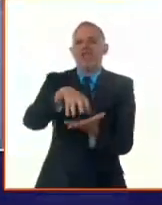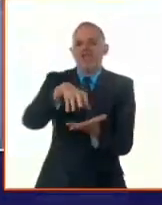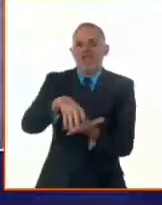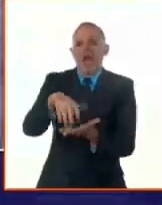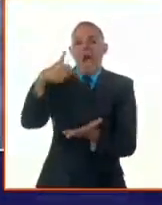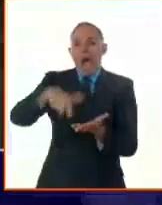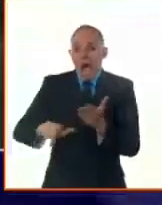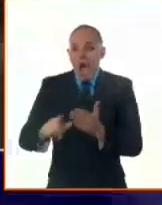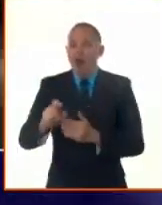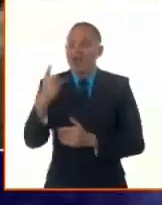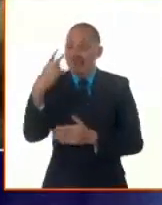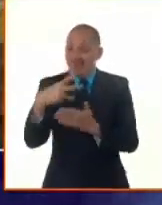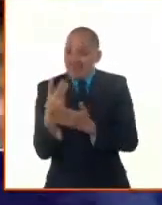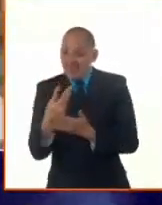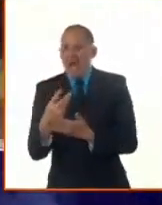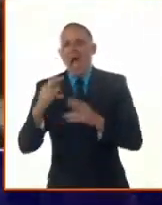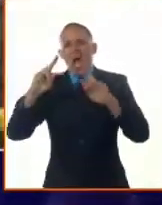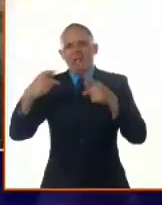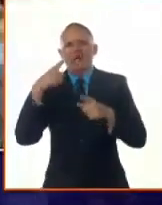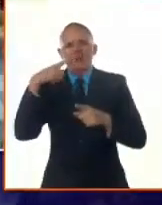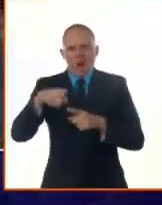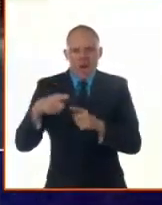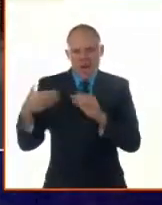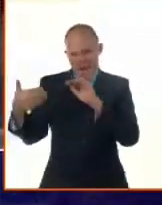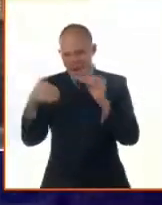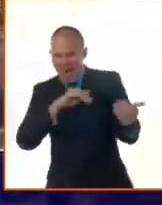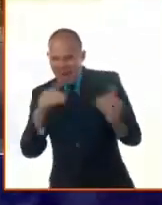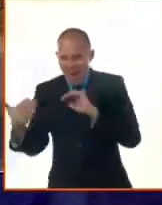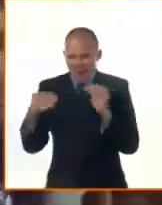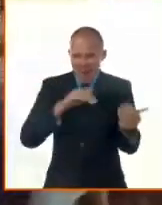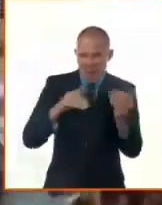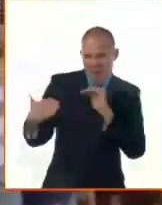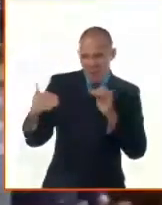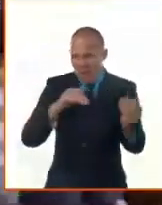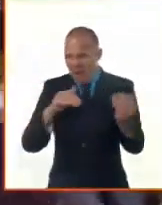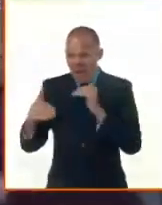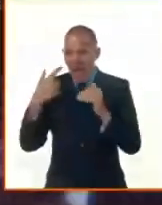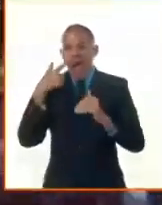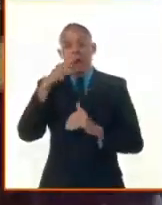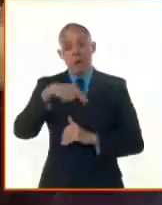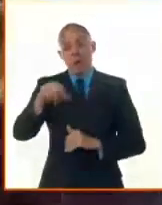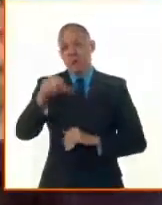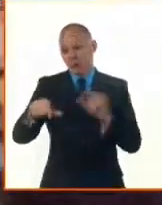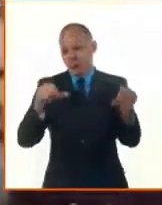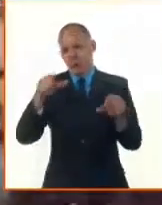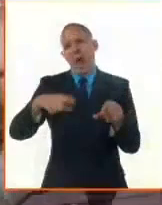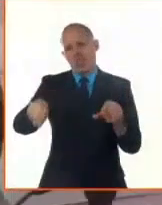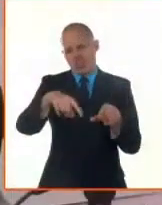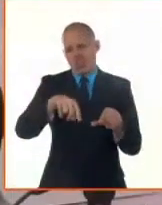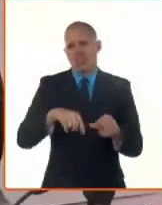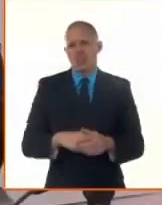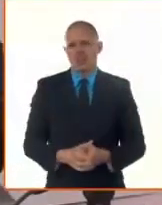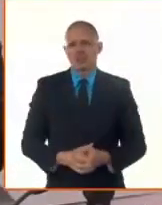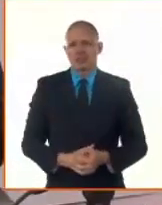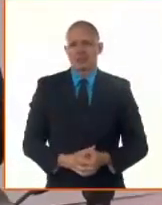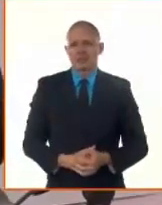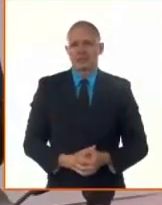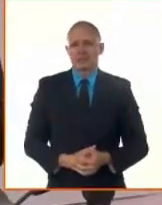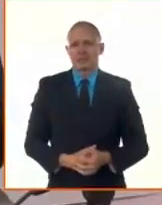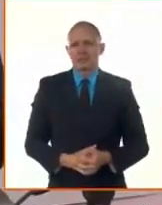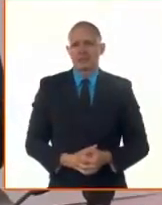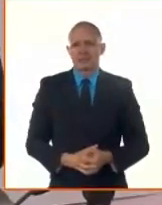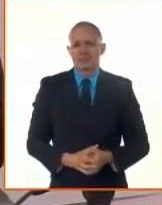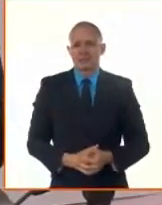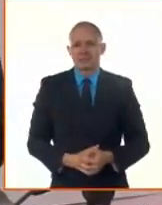noche consecutiva se han registrado enfrentamientos en las inmediaciones de la Explanada de las mezquitas bueno